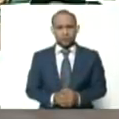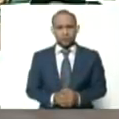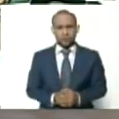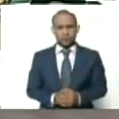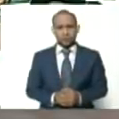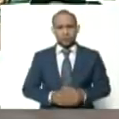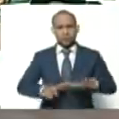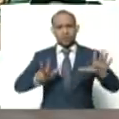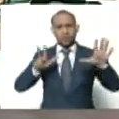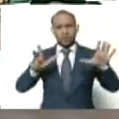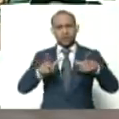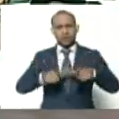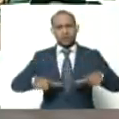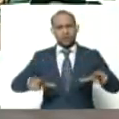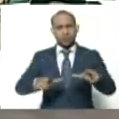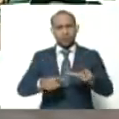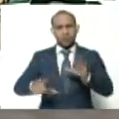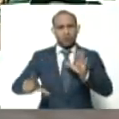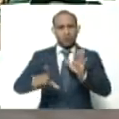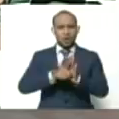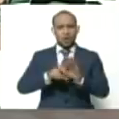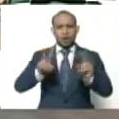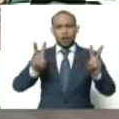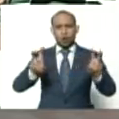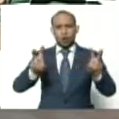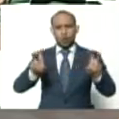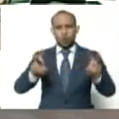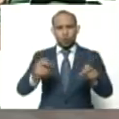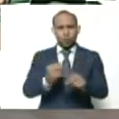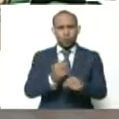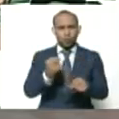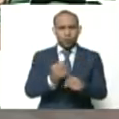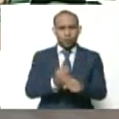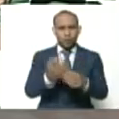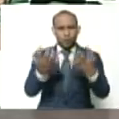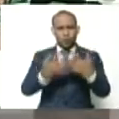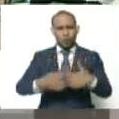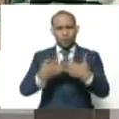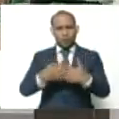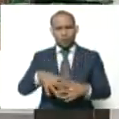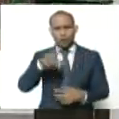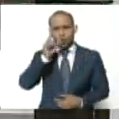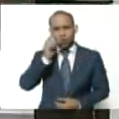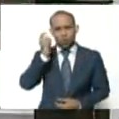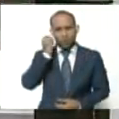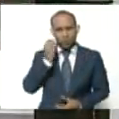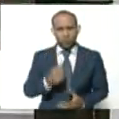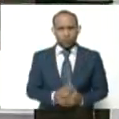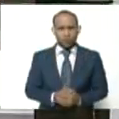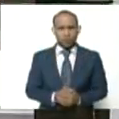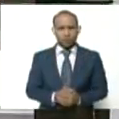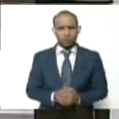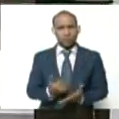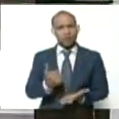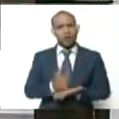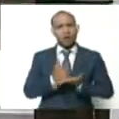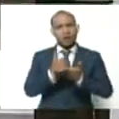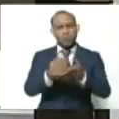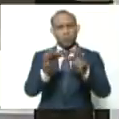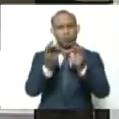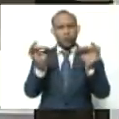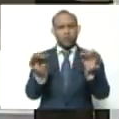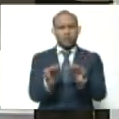En séptimo lugar, la ley de nuevos emprendimientos, nuevos emprendedores, para apoyar a la